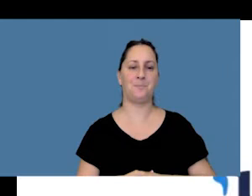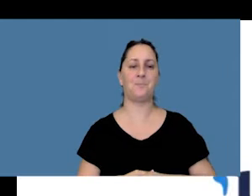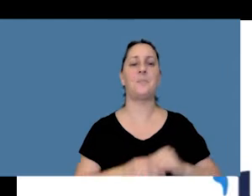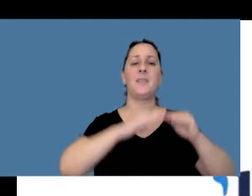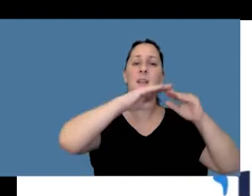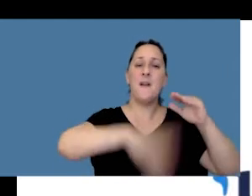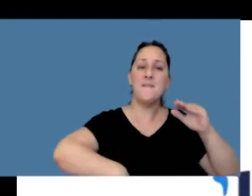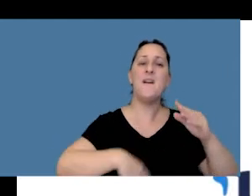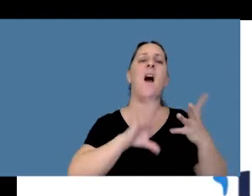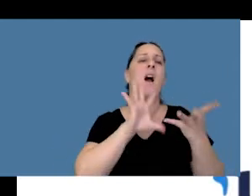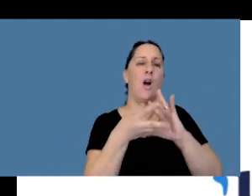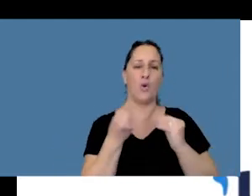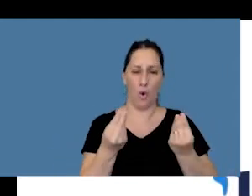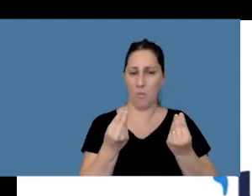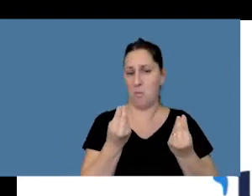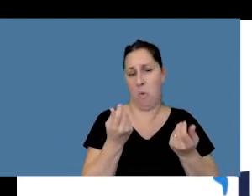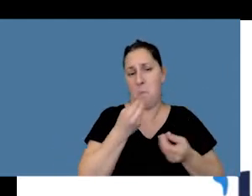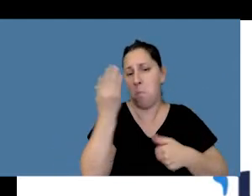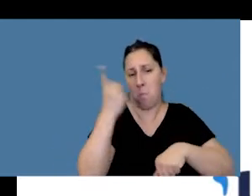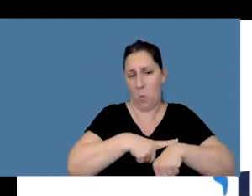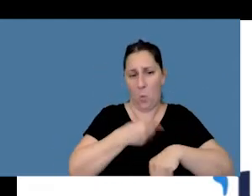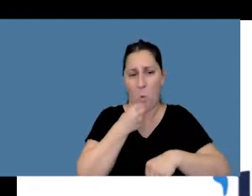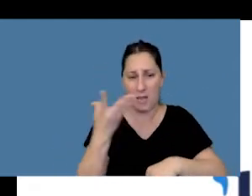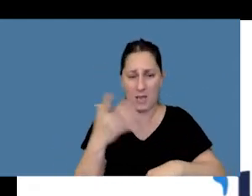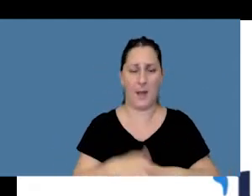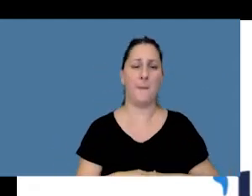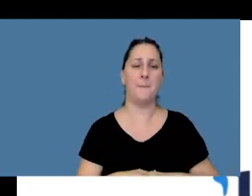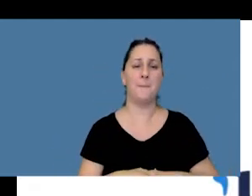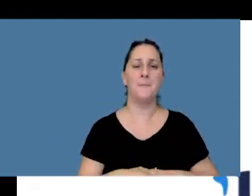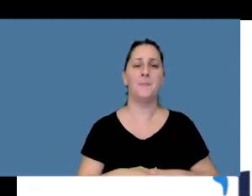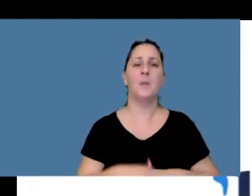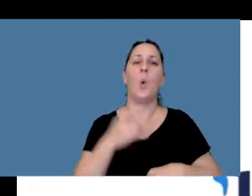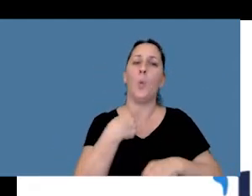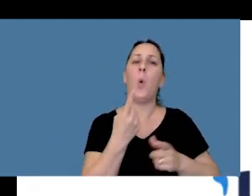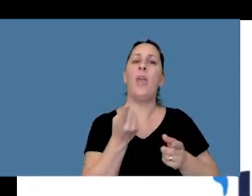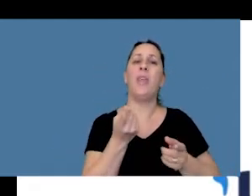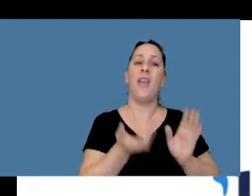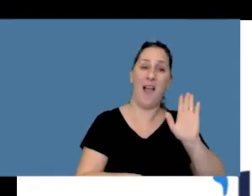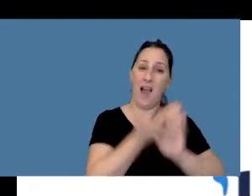puede realizar en cualquier momento y se puede regresar